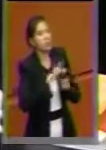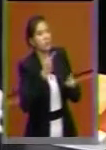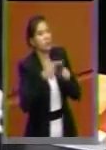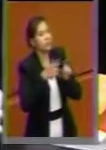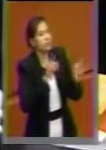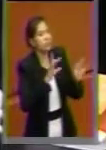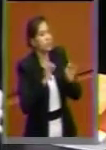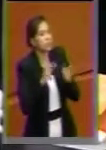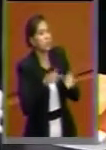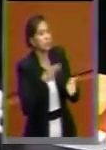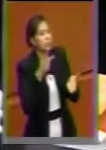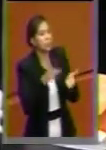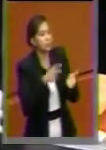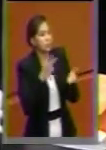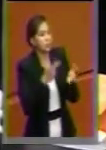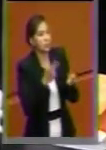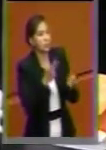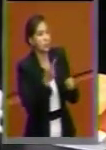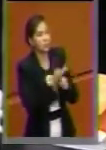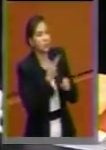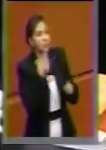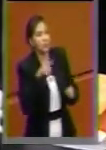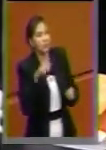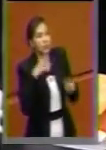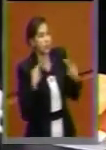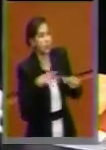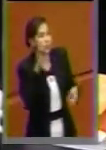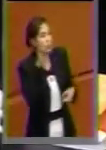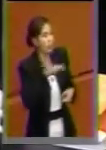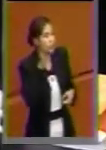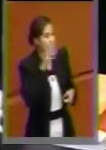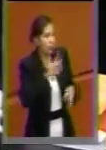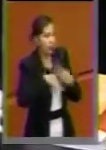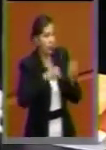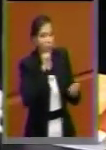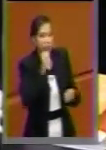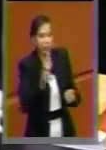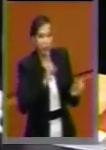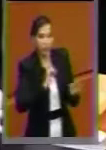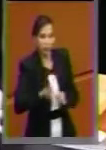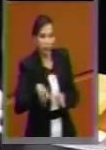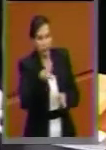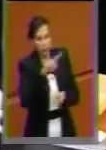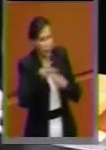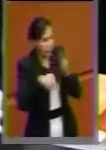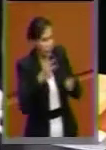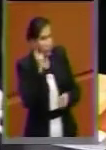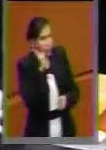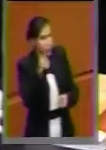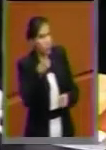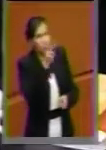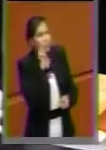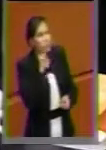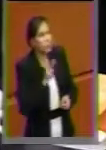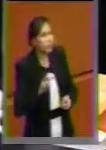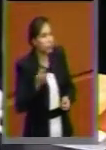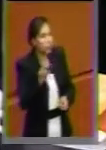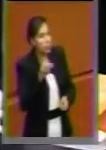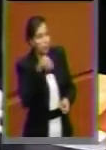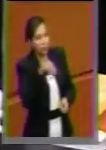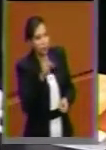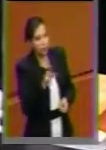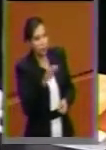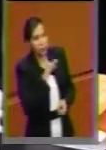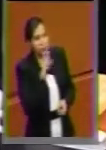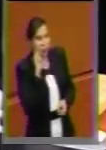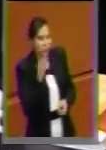este denuncia miren ustedes los invito a que vayan ya